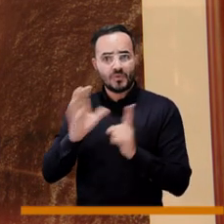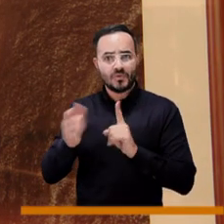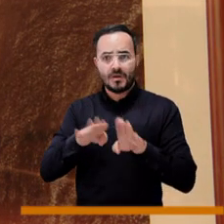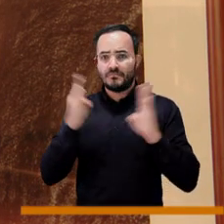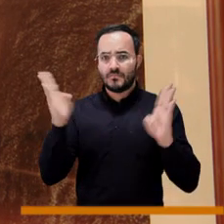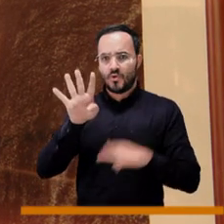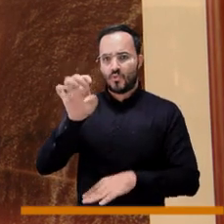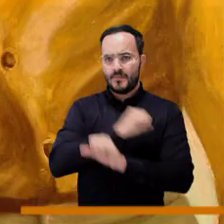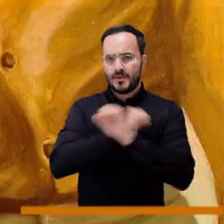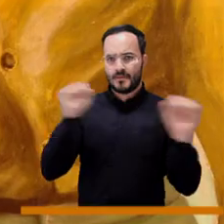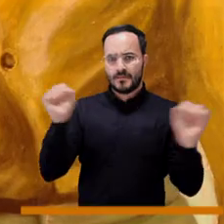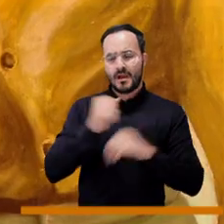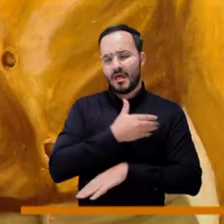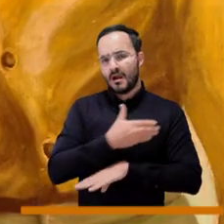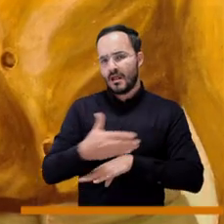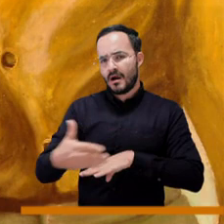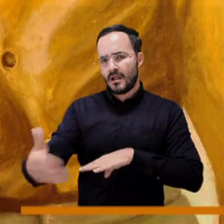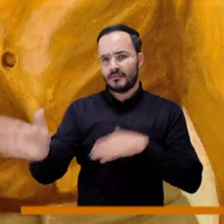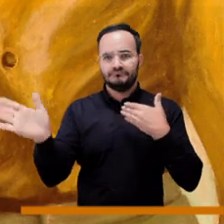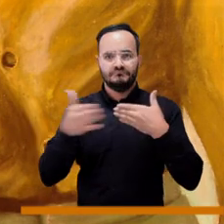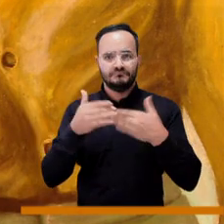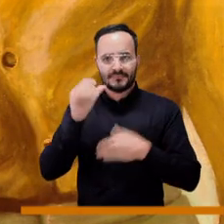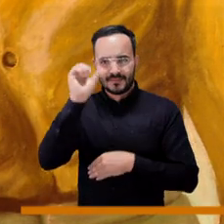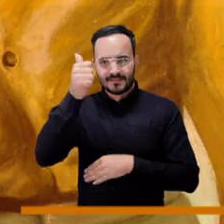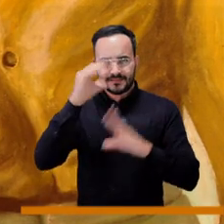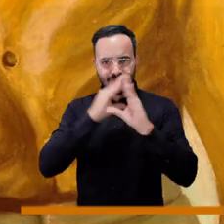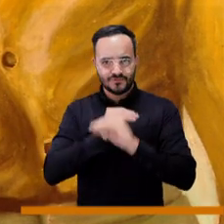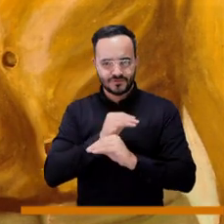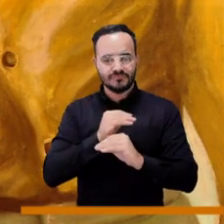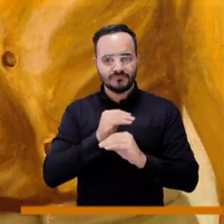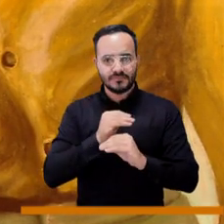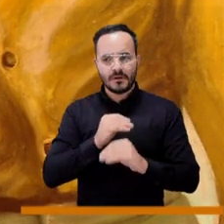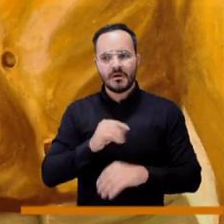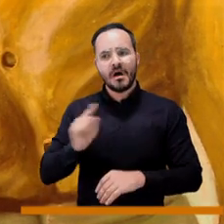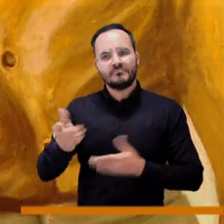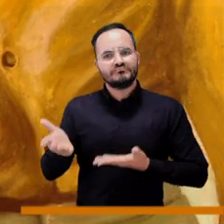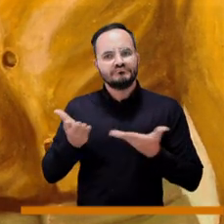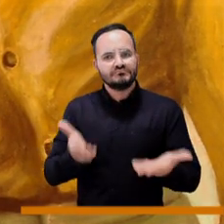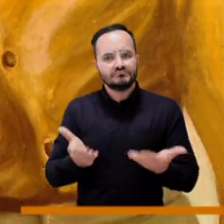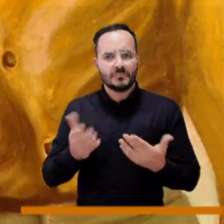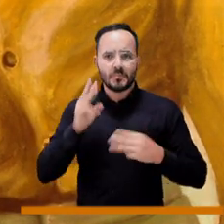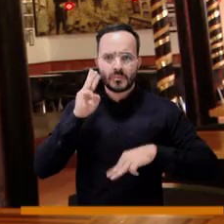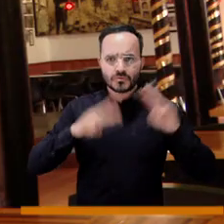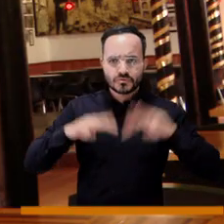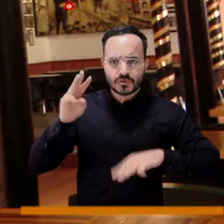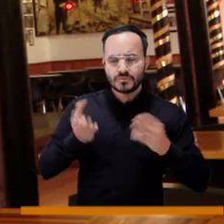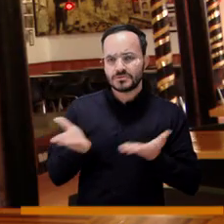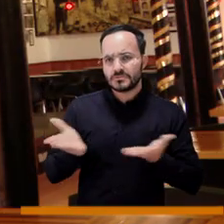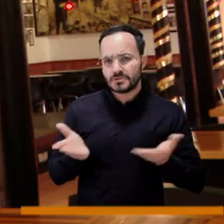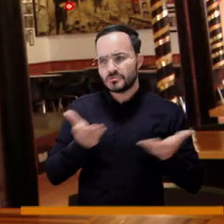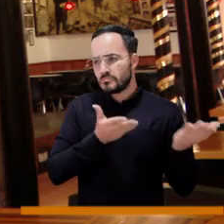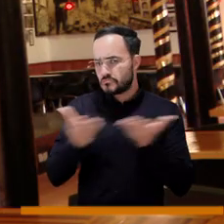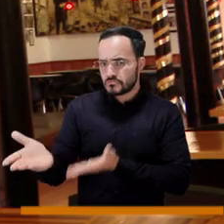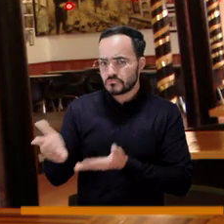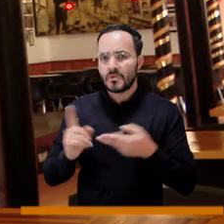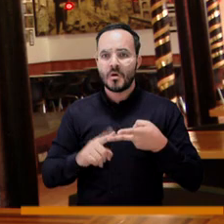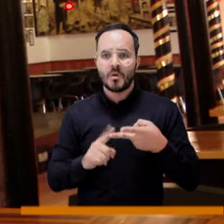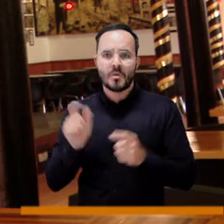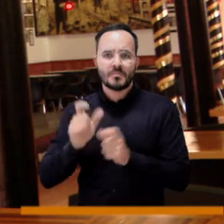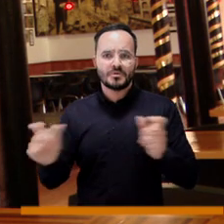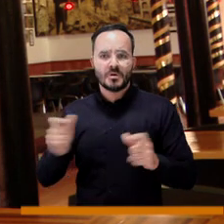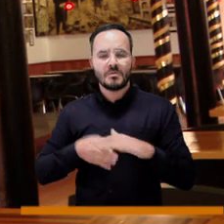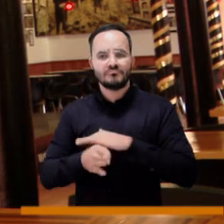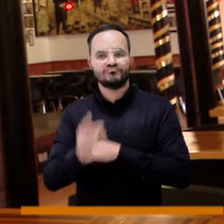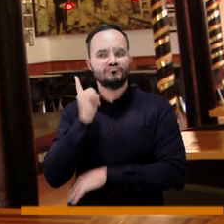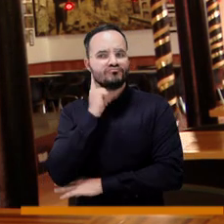de la mañana hasta las 10 de la noche inicialmente, en el que va a ofrecer los servicios de museo como tal. También las